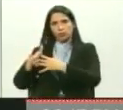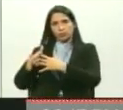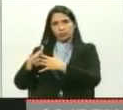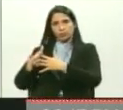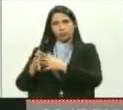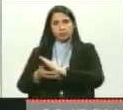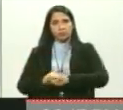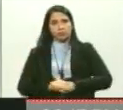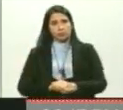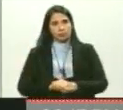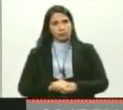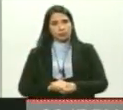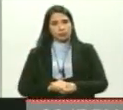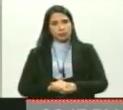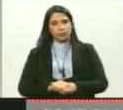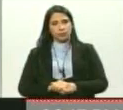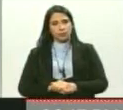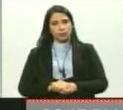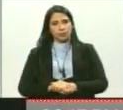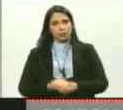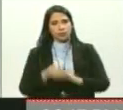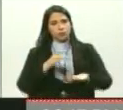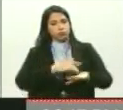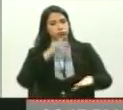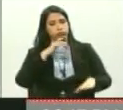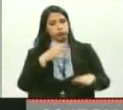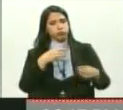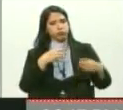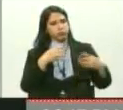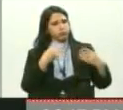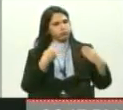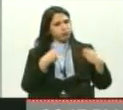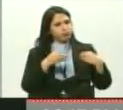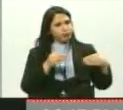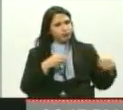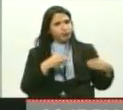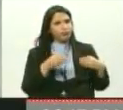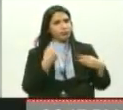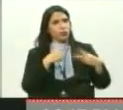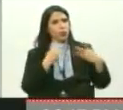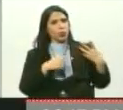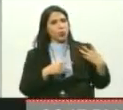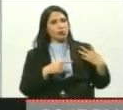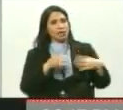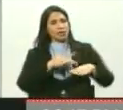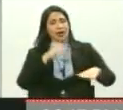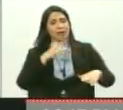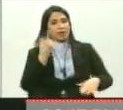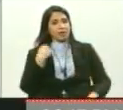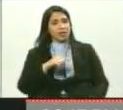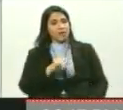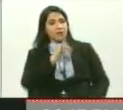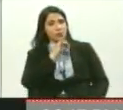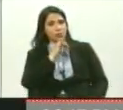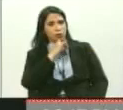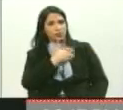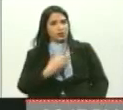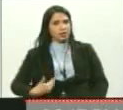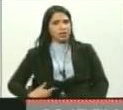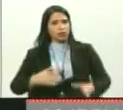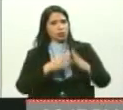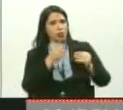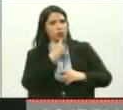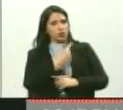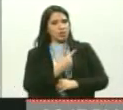Al ser tan extremadamente ligeros en el tratamiento de una cosa tan grave, que ellos tenían información, presidente, todo indica desde el año